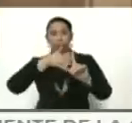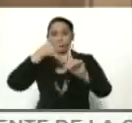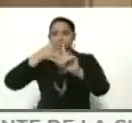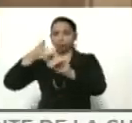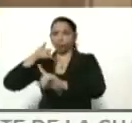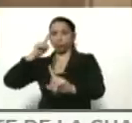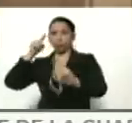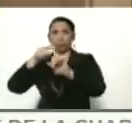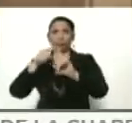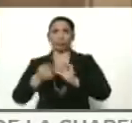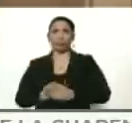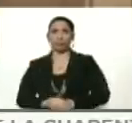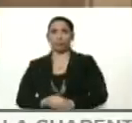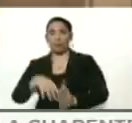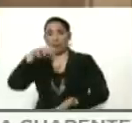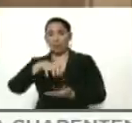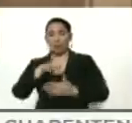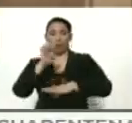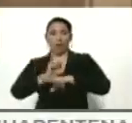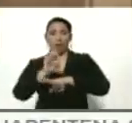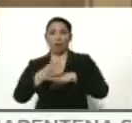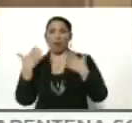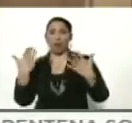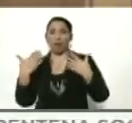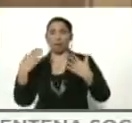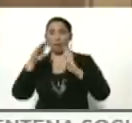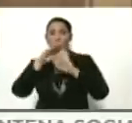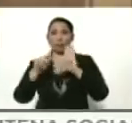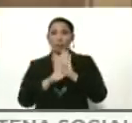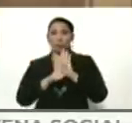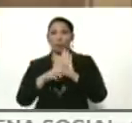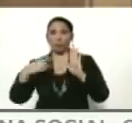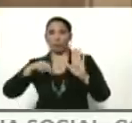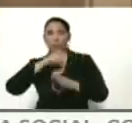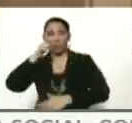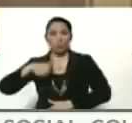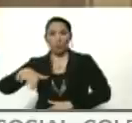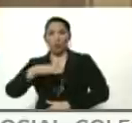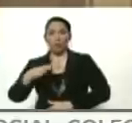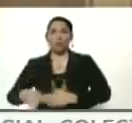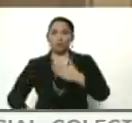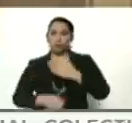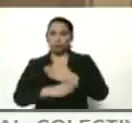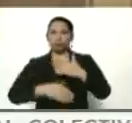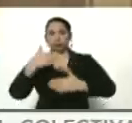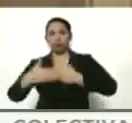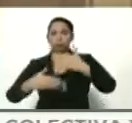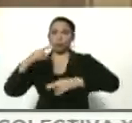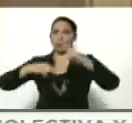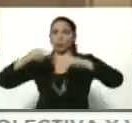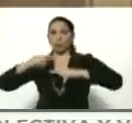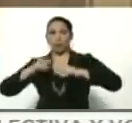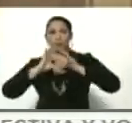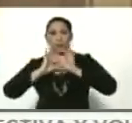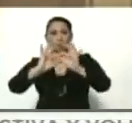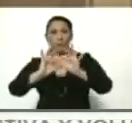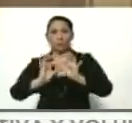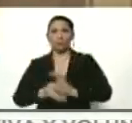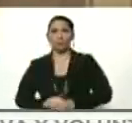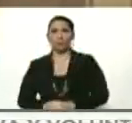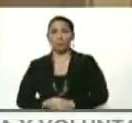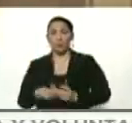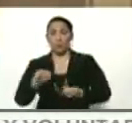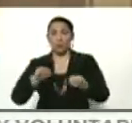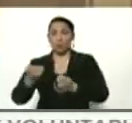marco del estado de alarma constitucional, nuestro pueblo ha ido construyendo y consolidando un